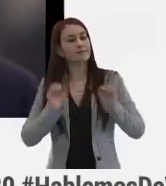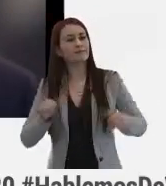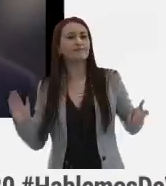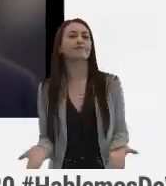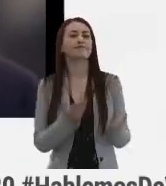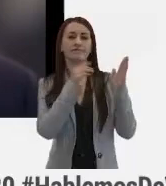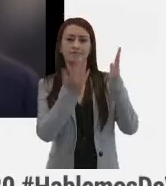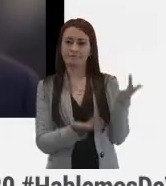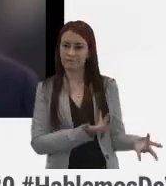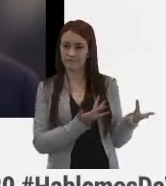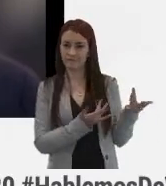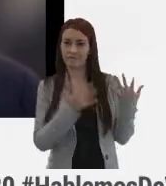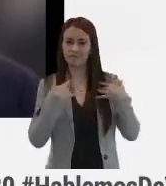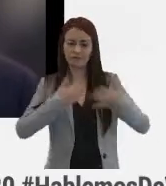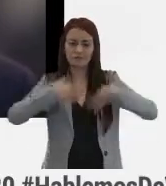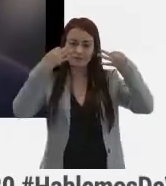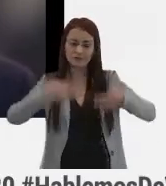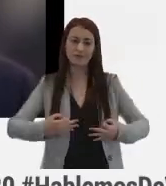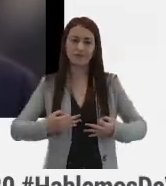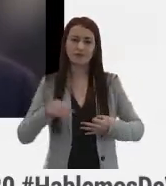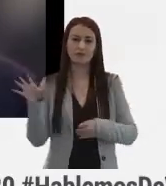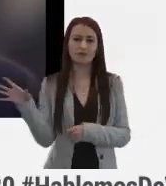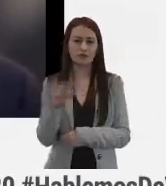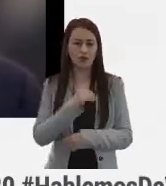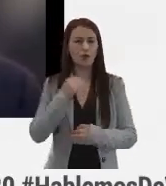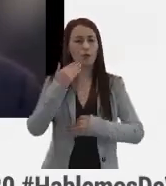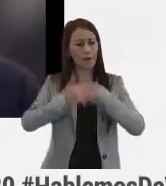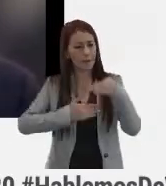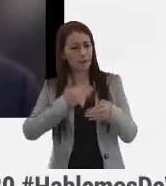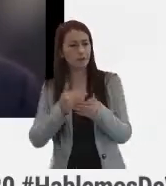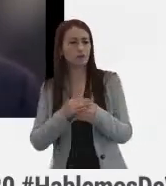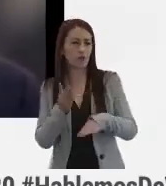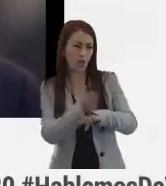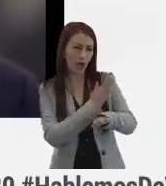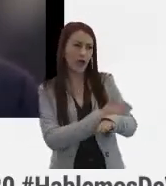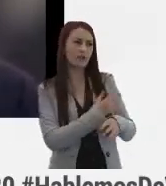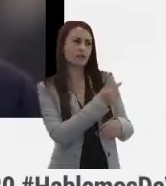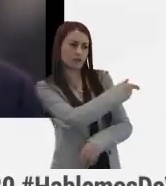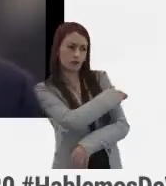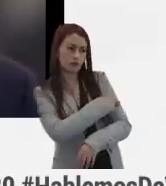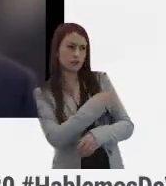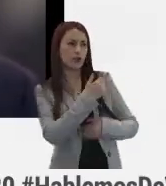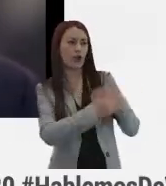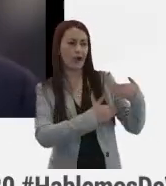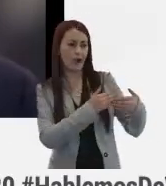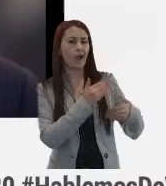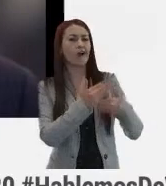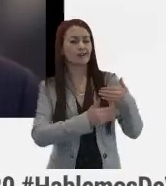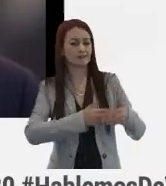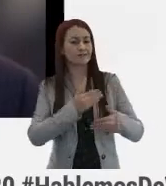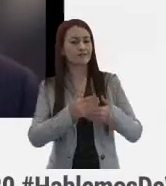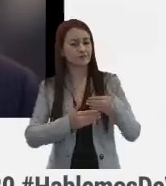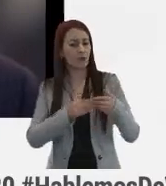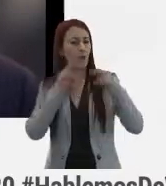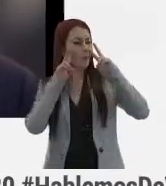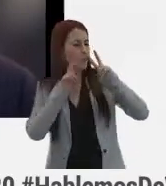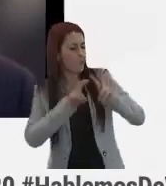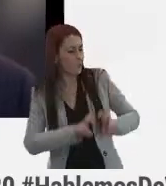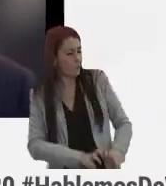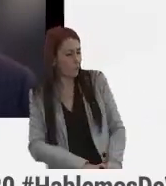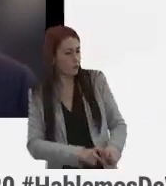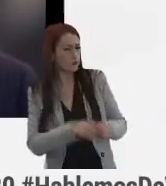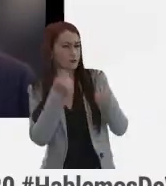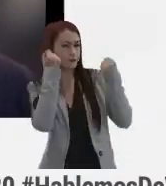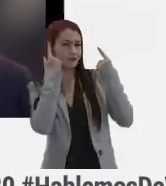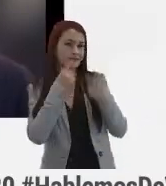Estoy convencido que los pasos dados por anteriores comisiones reflejarán en esa búsqueda de la